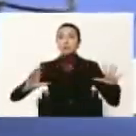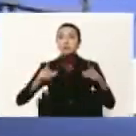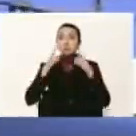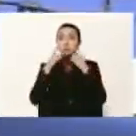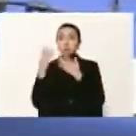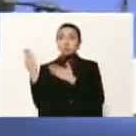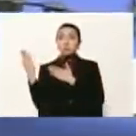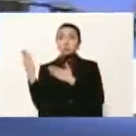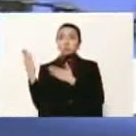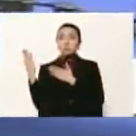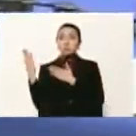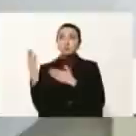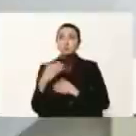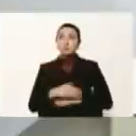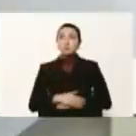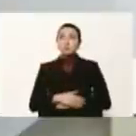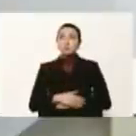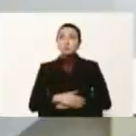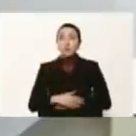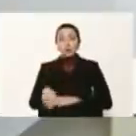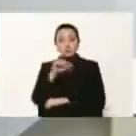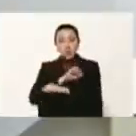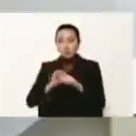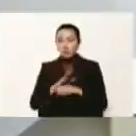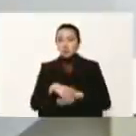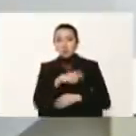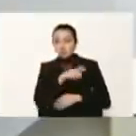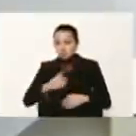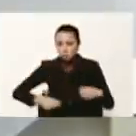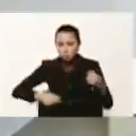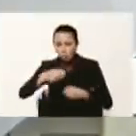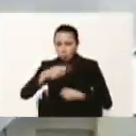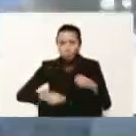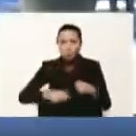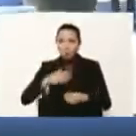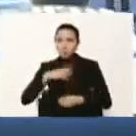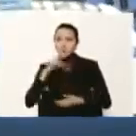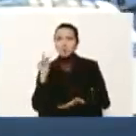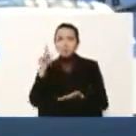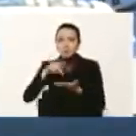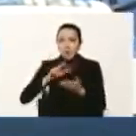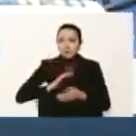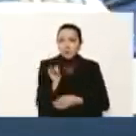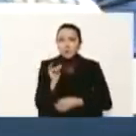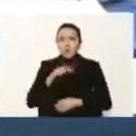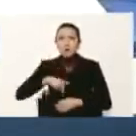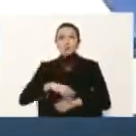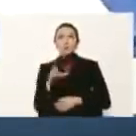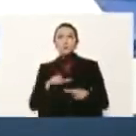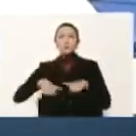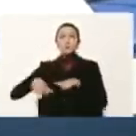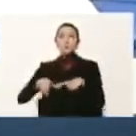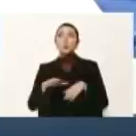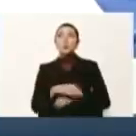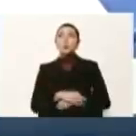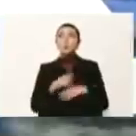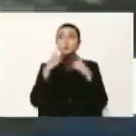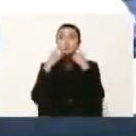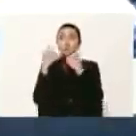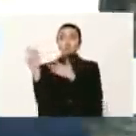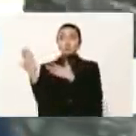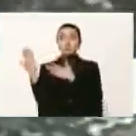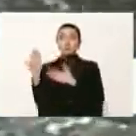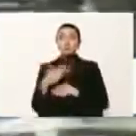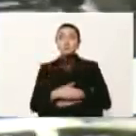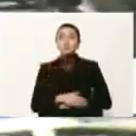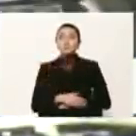tratar de evitar de que los vehículos blindados BN-4 llegaran hasta la cota 905. Aquí vemos